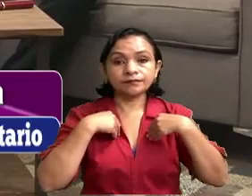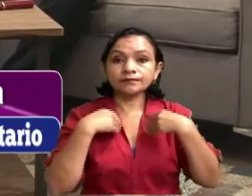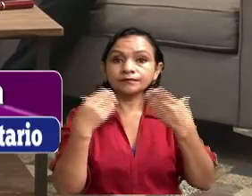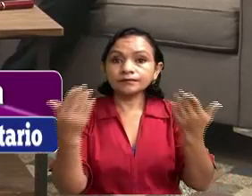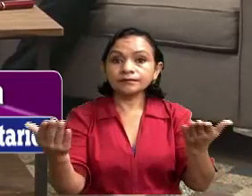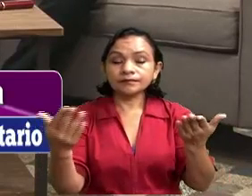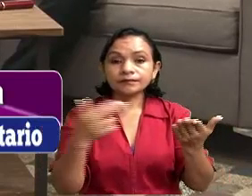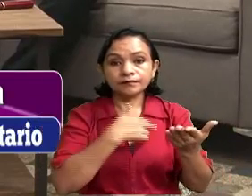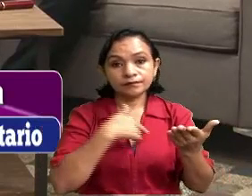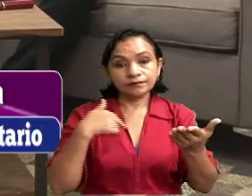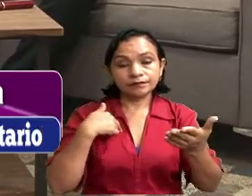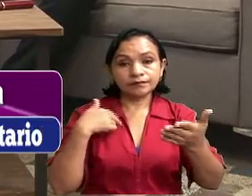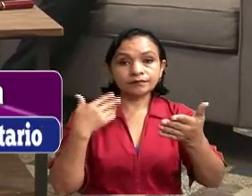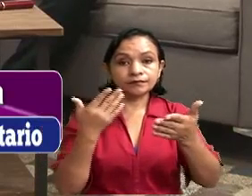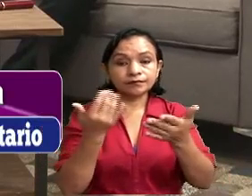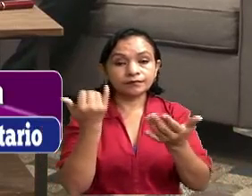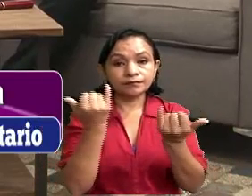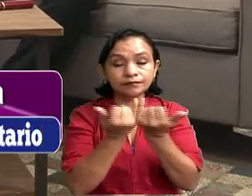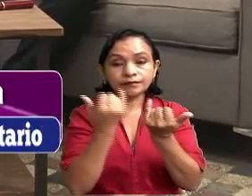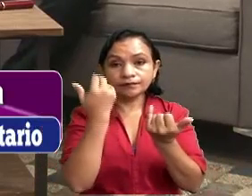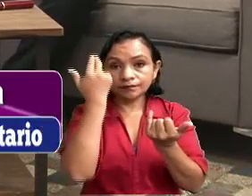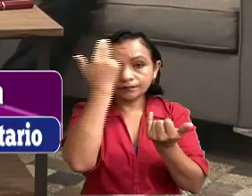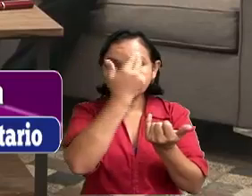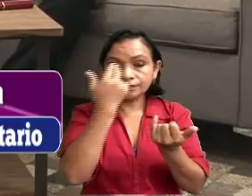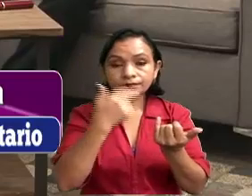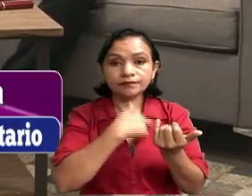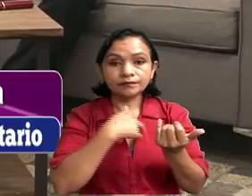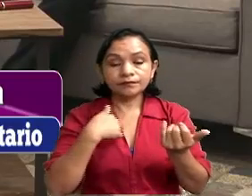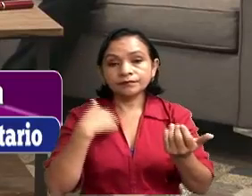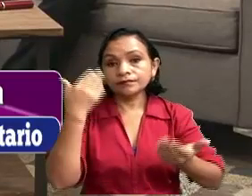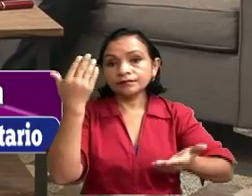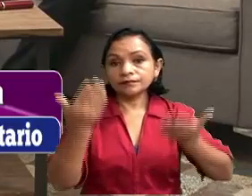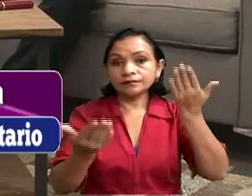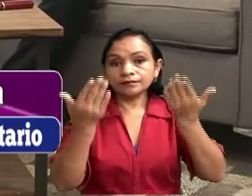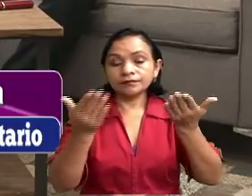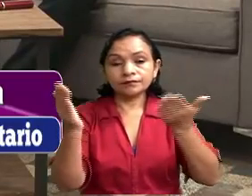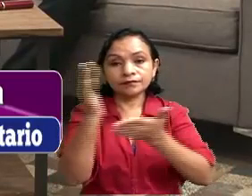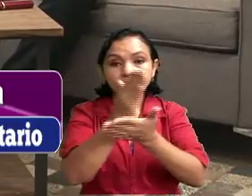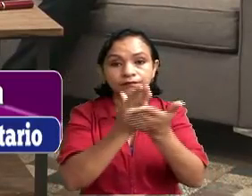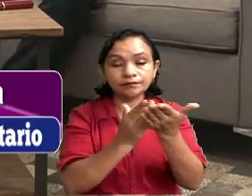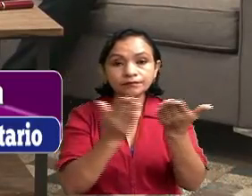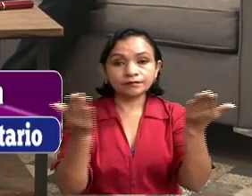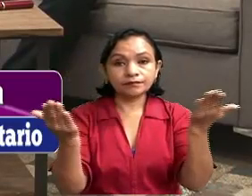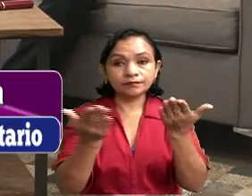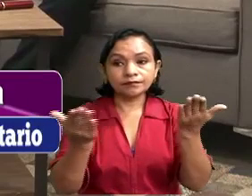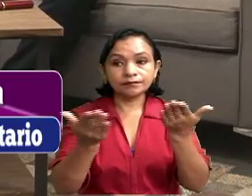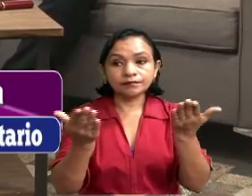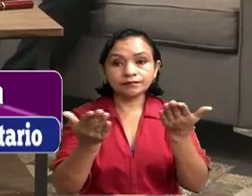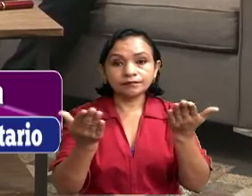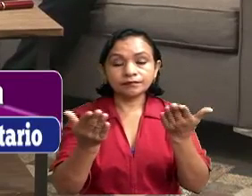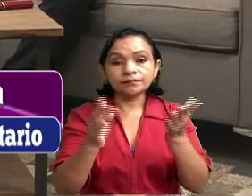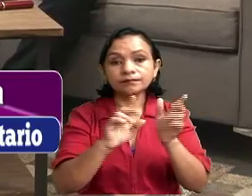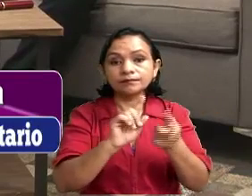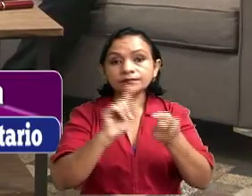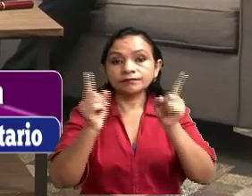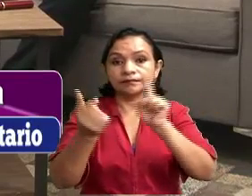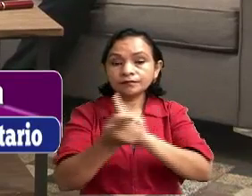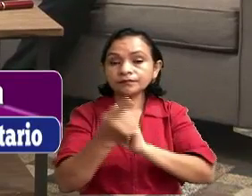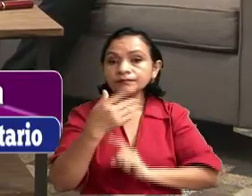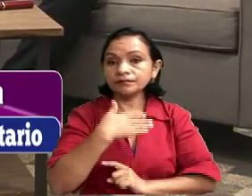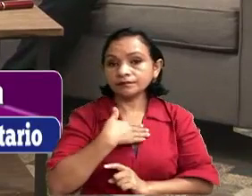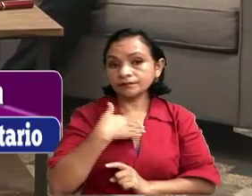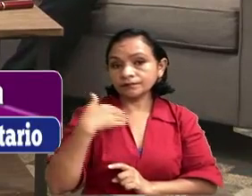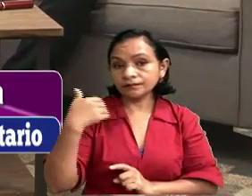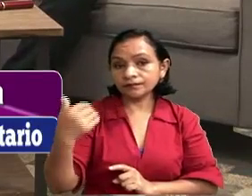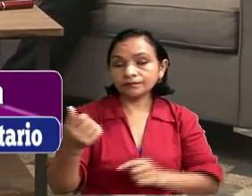y seguramente de esta consulta va a salir probablemente algunos ajustes, algunas reformas para mejorar